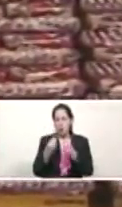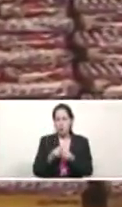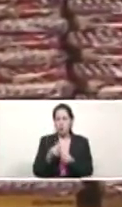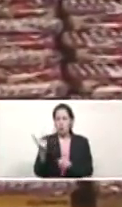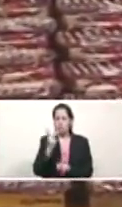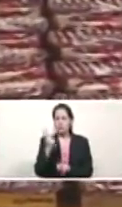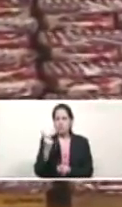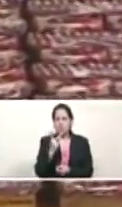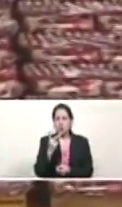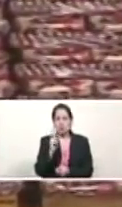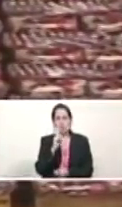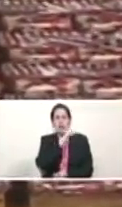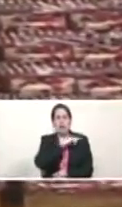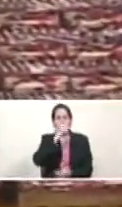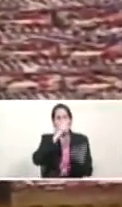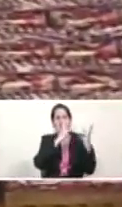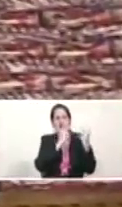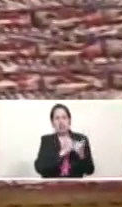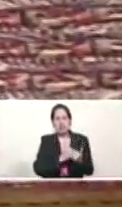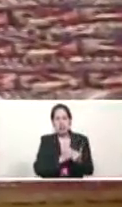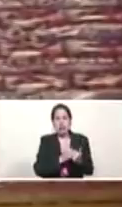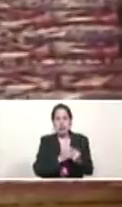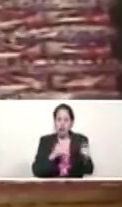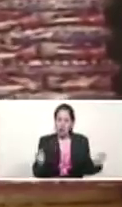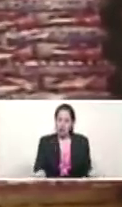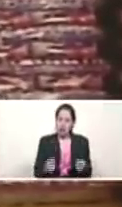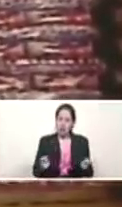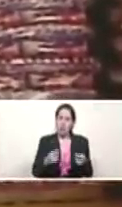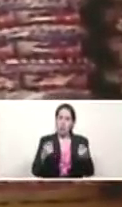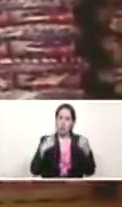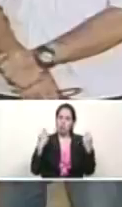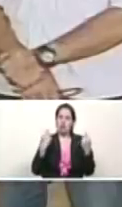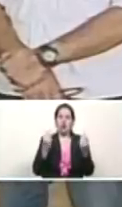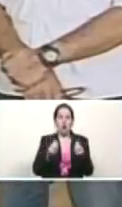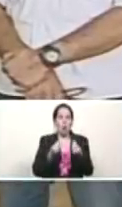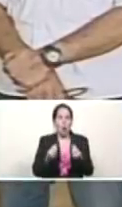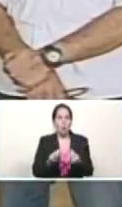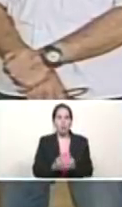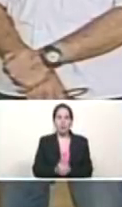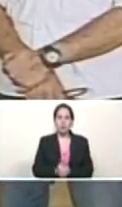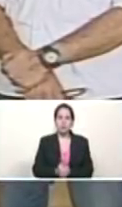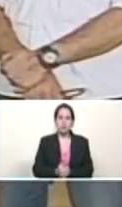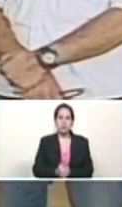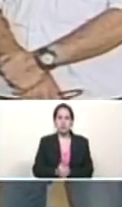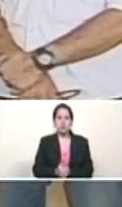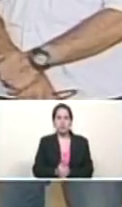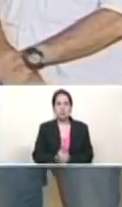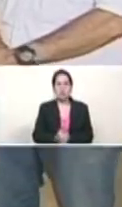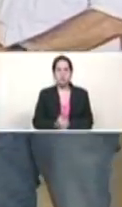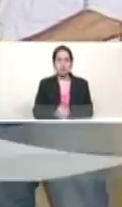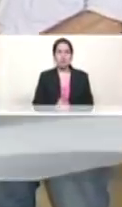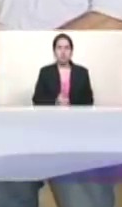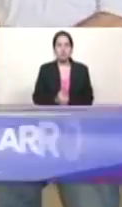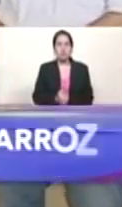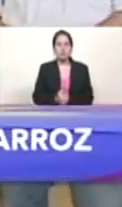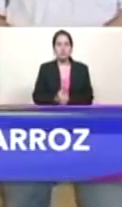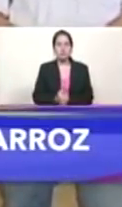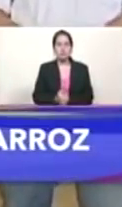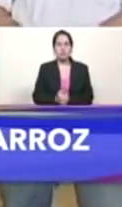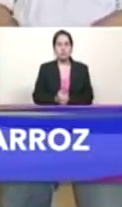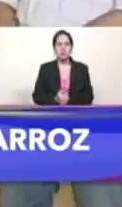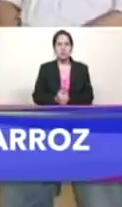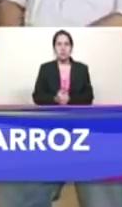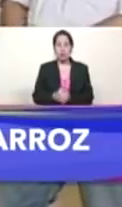Bello, gerente general, en reimpulso del consorcio Inder Corporación Grano Alto,